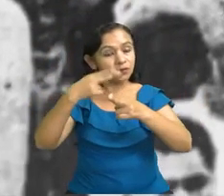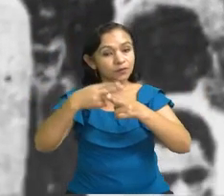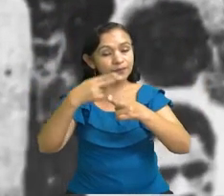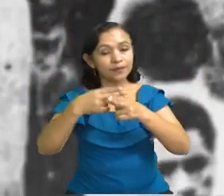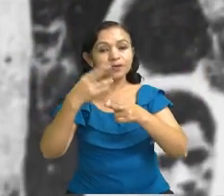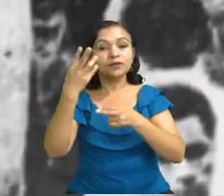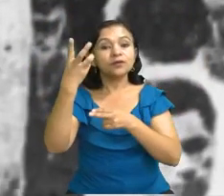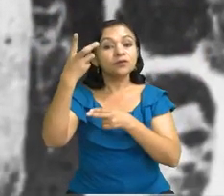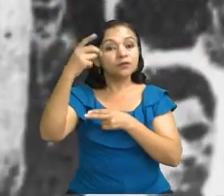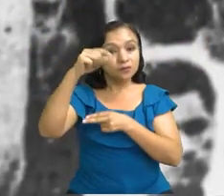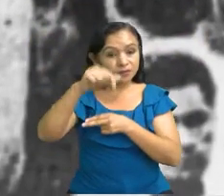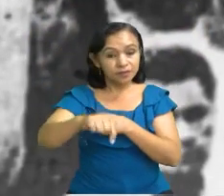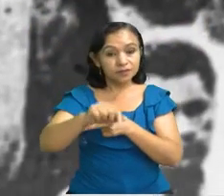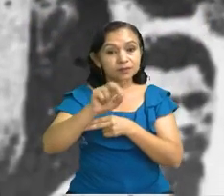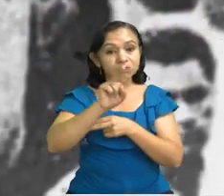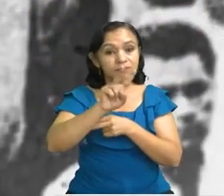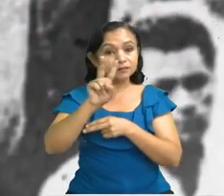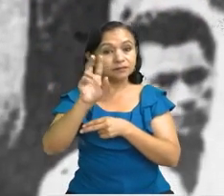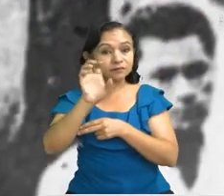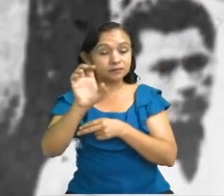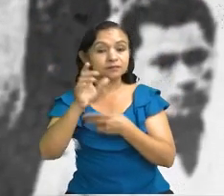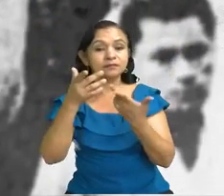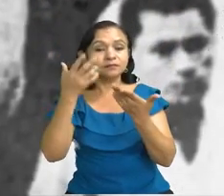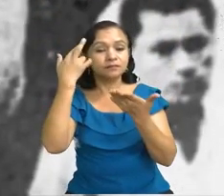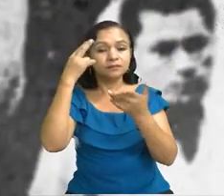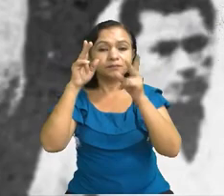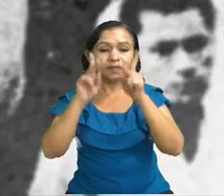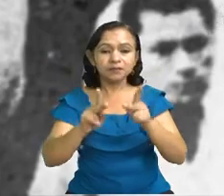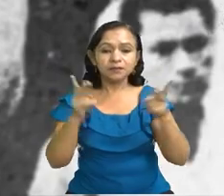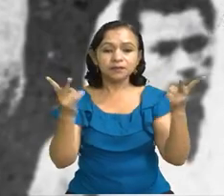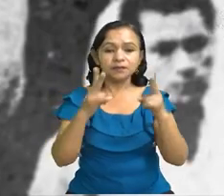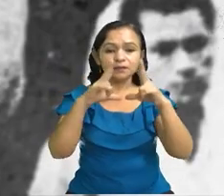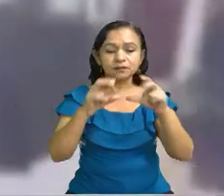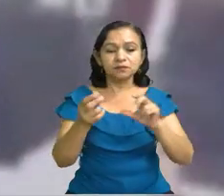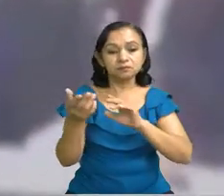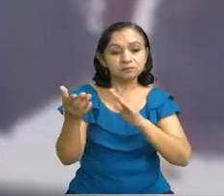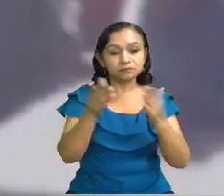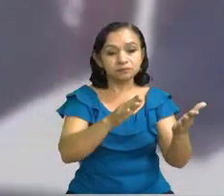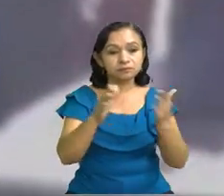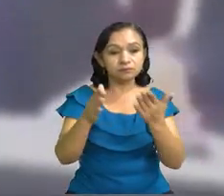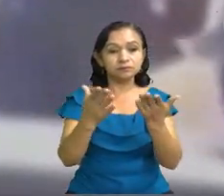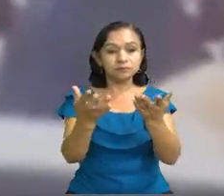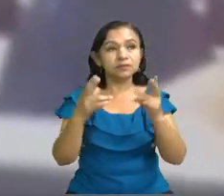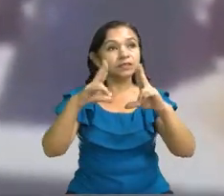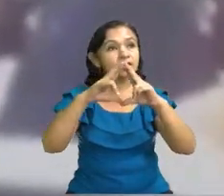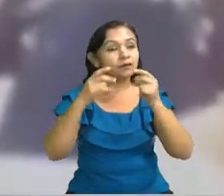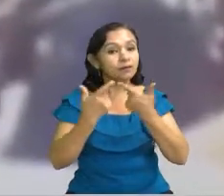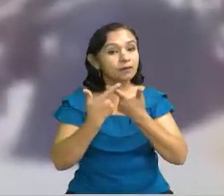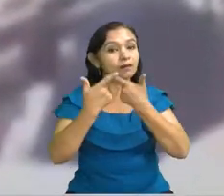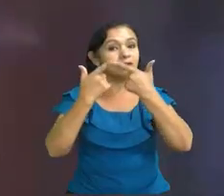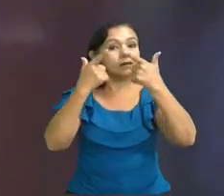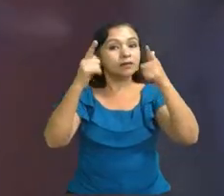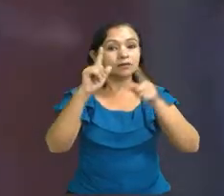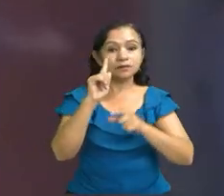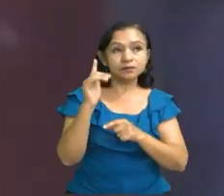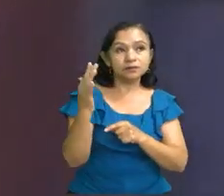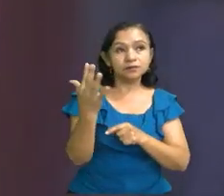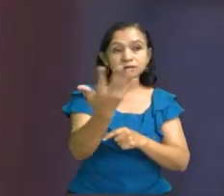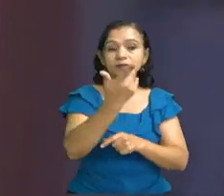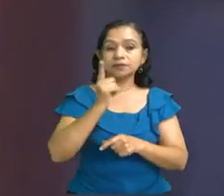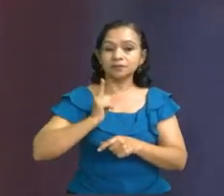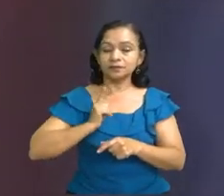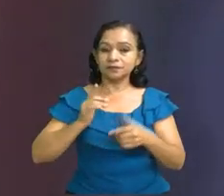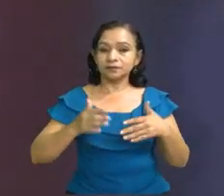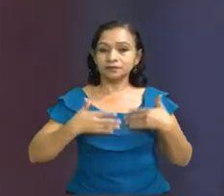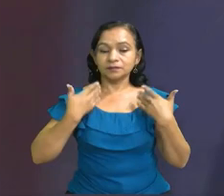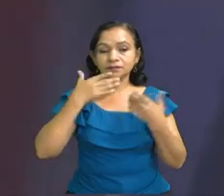fecha memorable en el que los nicaragüenses entregaron su vida por una Nicaragua libre que hoy gozamos todos y todas con